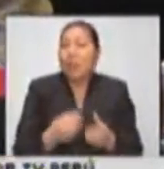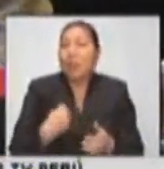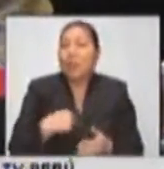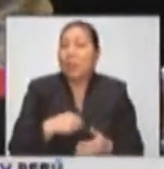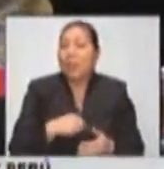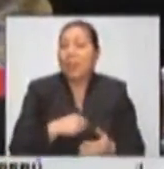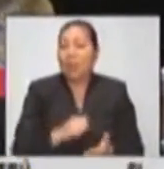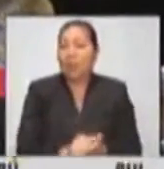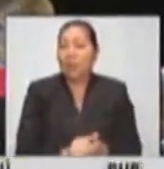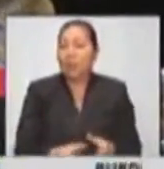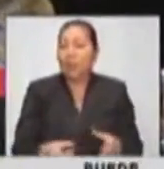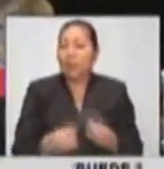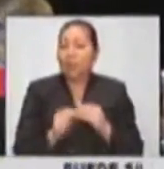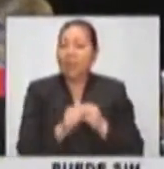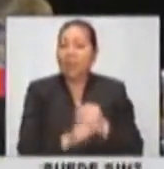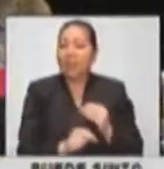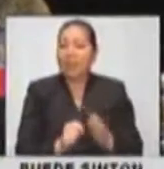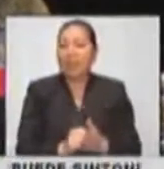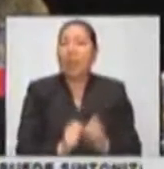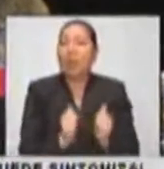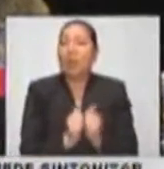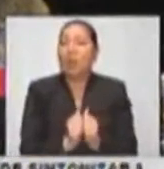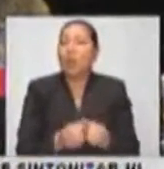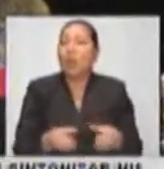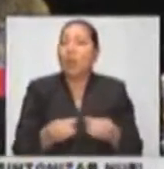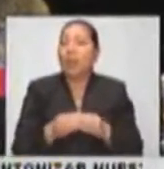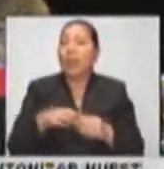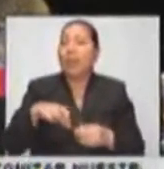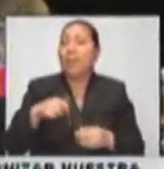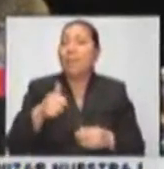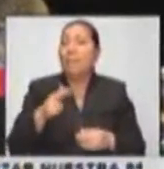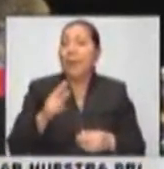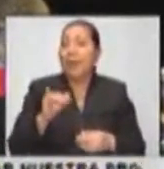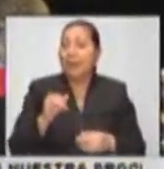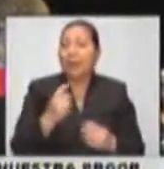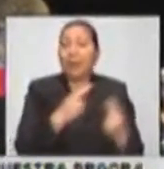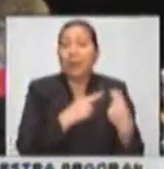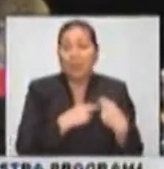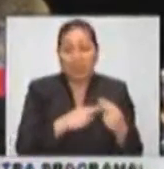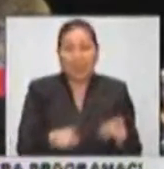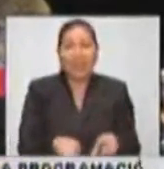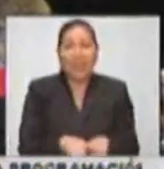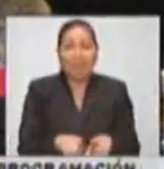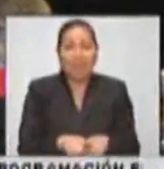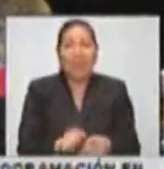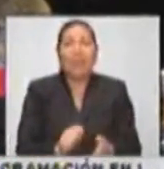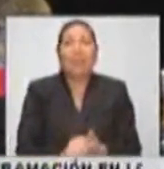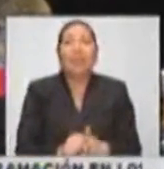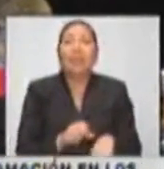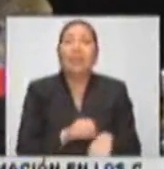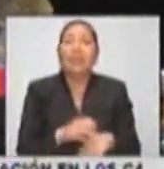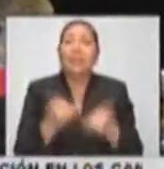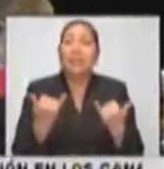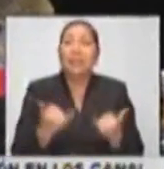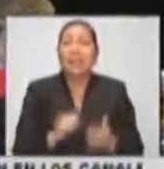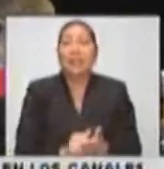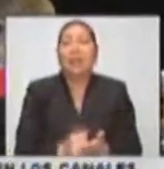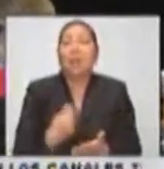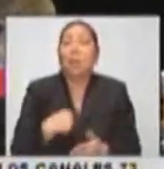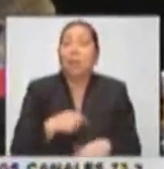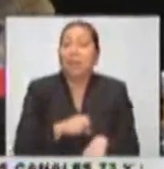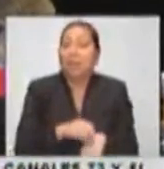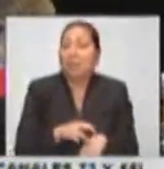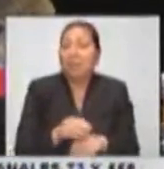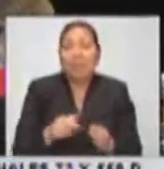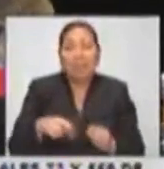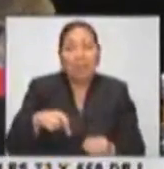nuestro Comité Nacional con el Comité en París. Eso hay que reforzarlo también. Tenemos que reforzar nuestra capacidad acá y nuestra capacidad